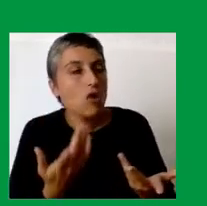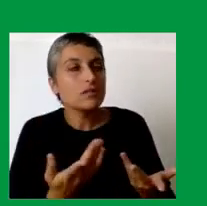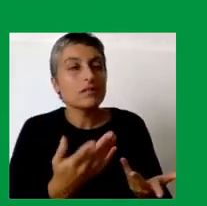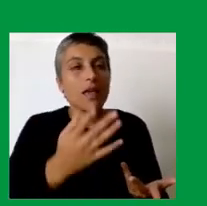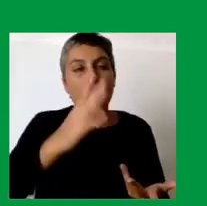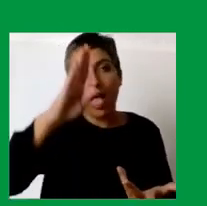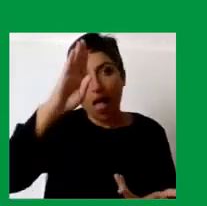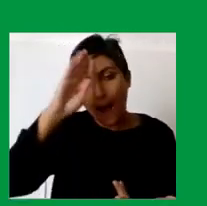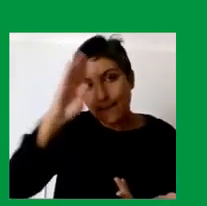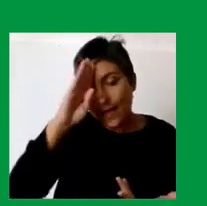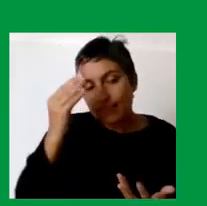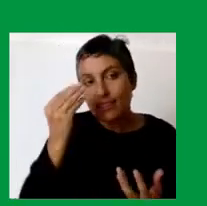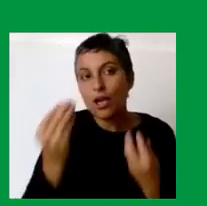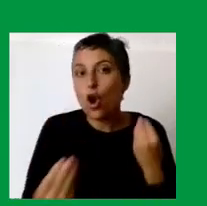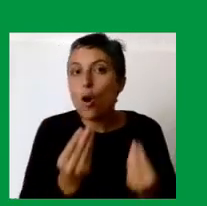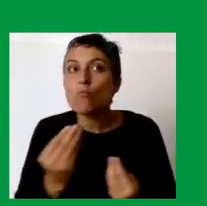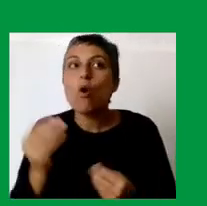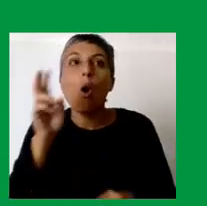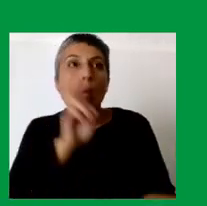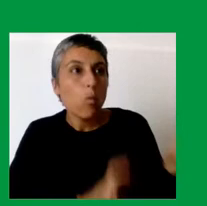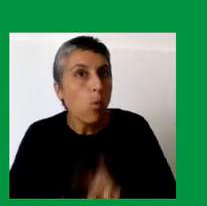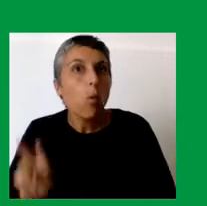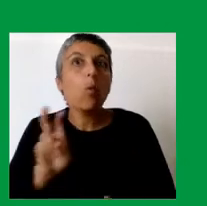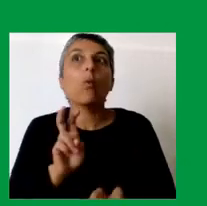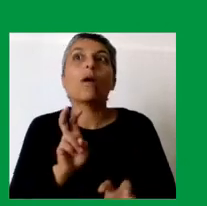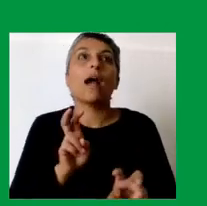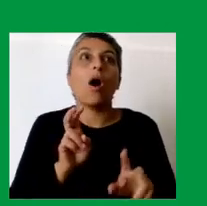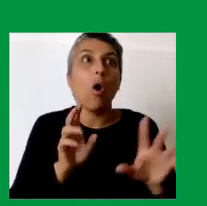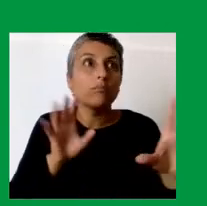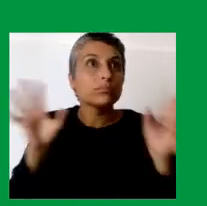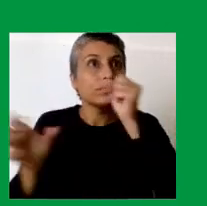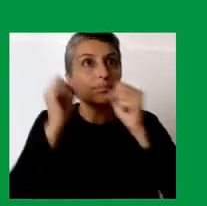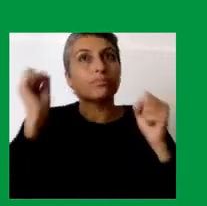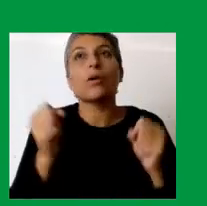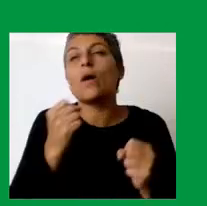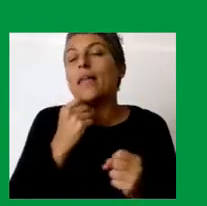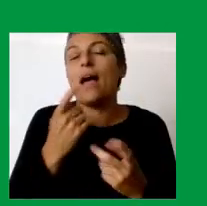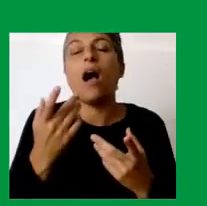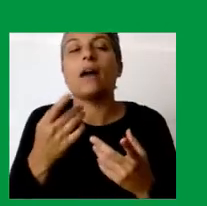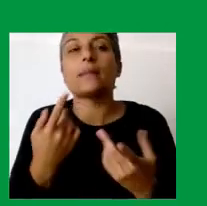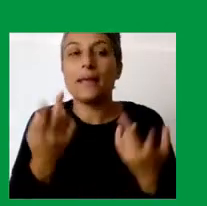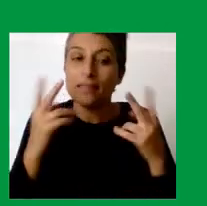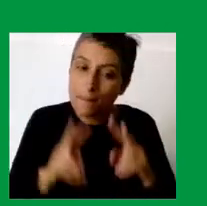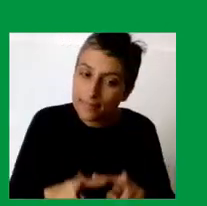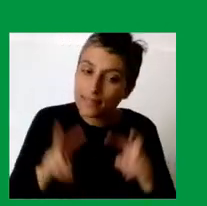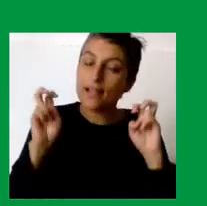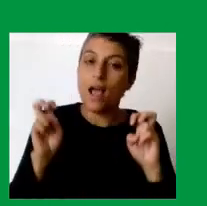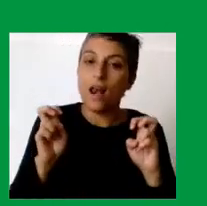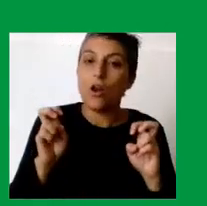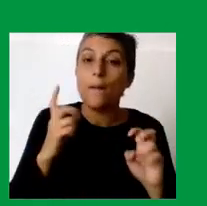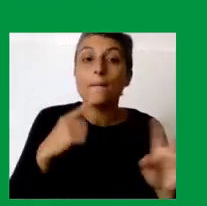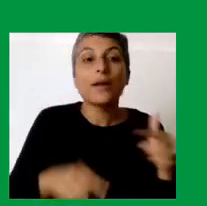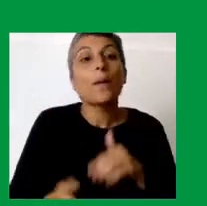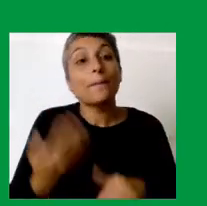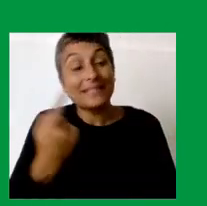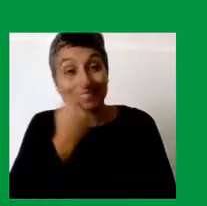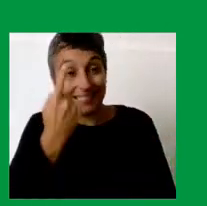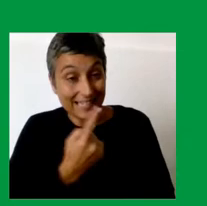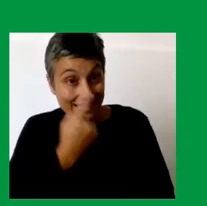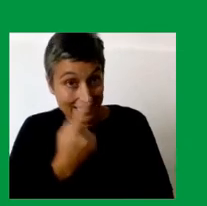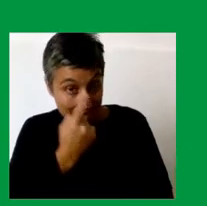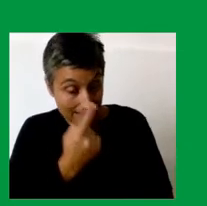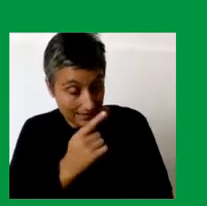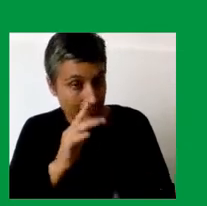digamos, a buscarlos, a limpiarlos, digamos, de bases de datos, a analizarlos. Pero lo más interesante de eso